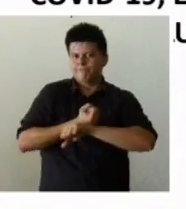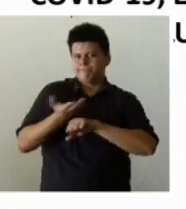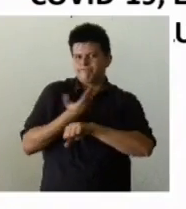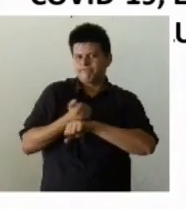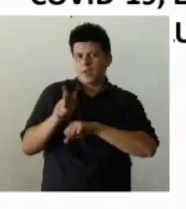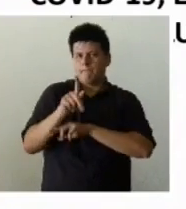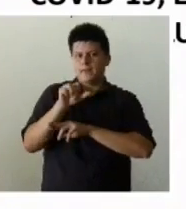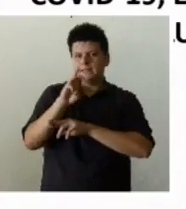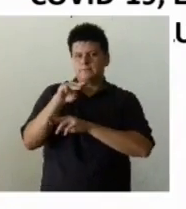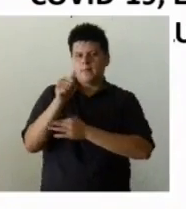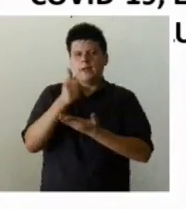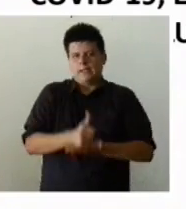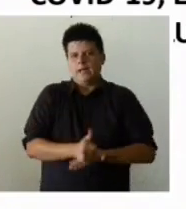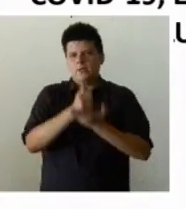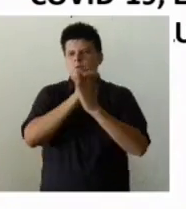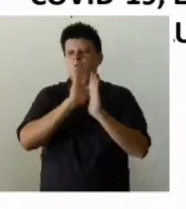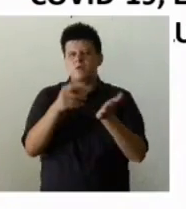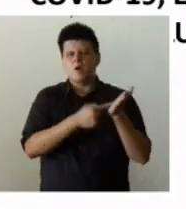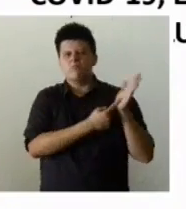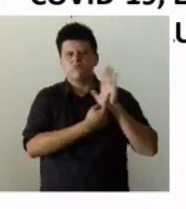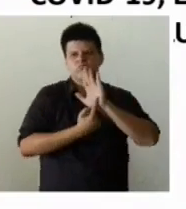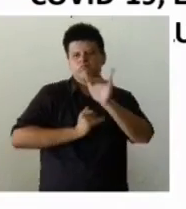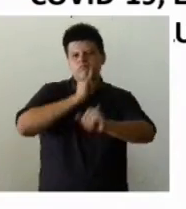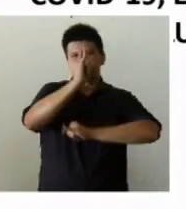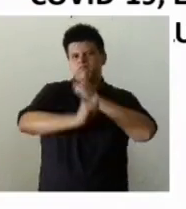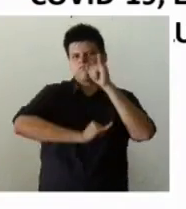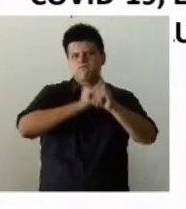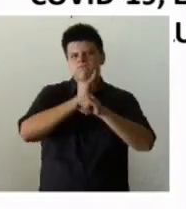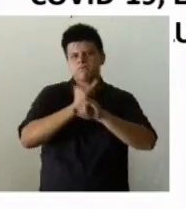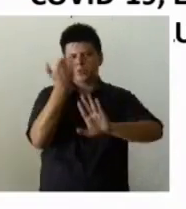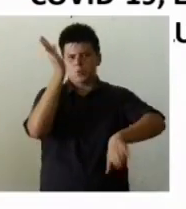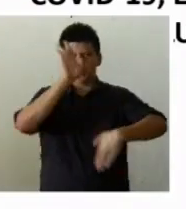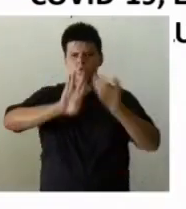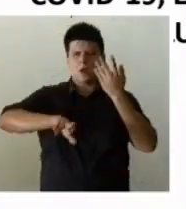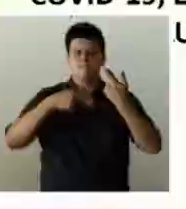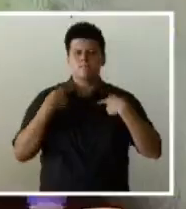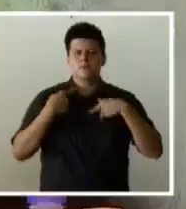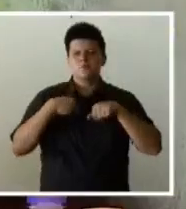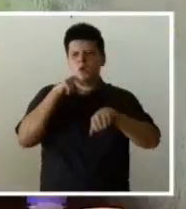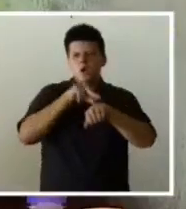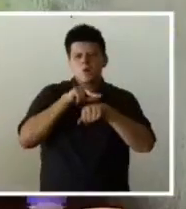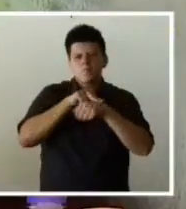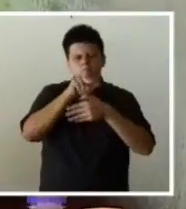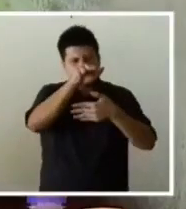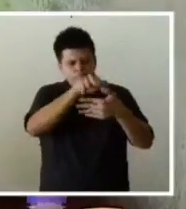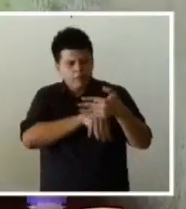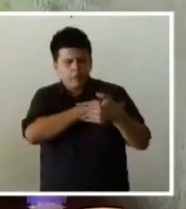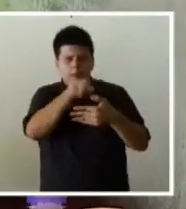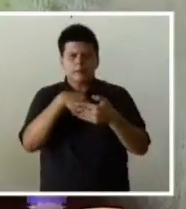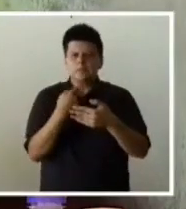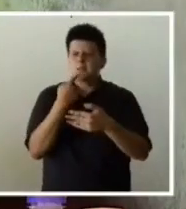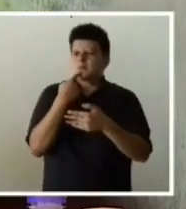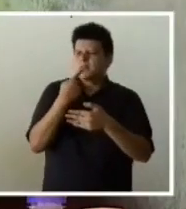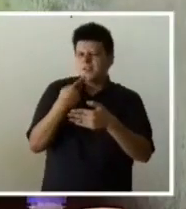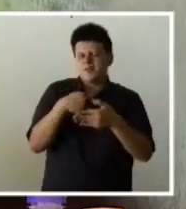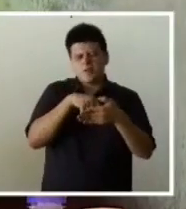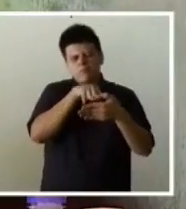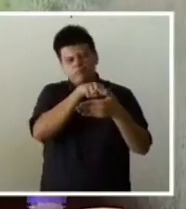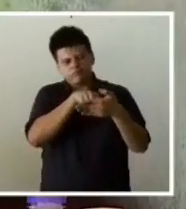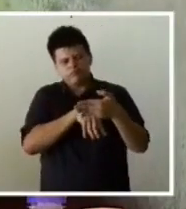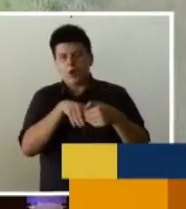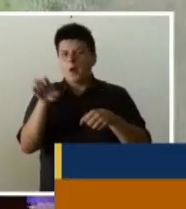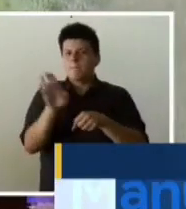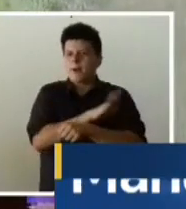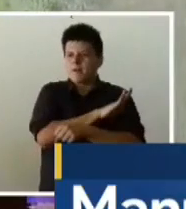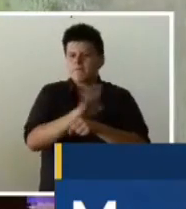muchos artículos en la literatura médica mundial donde reportan beneficios con el plasma. El plasma